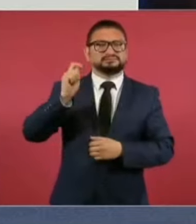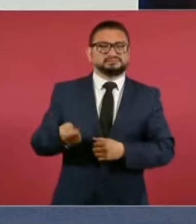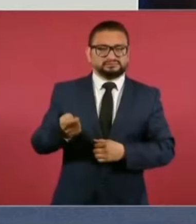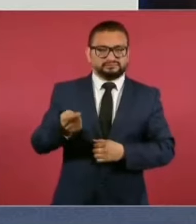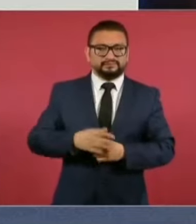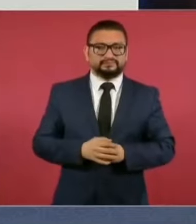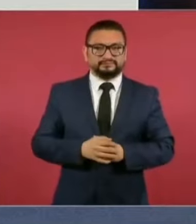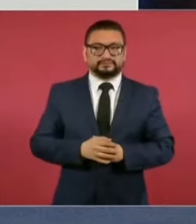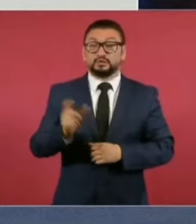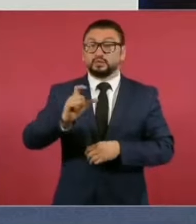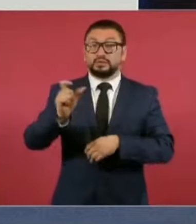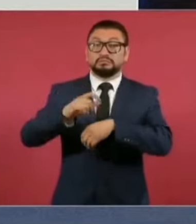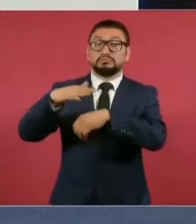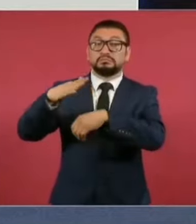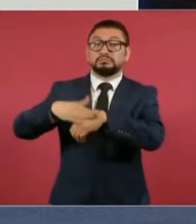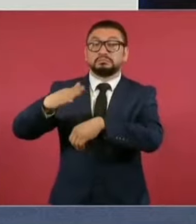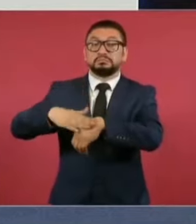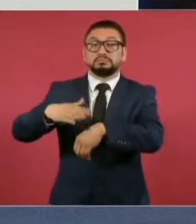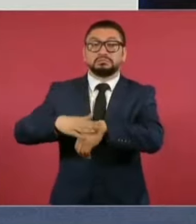Apercibimientos y amonestaciones,